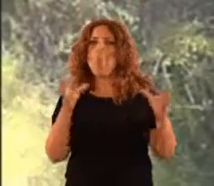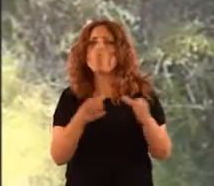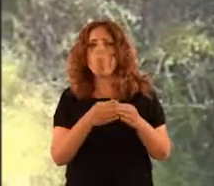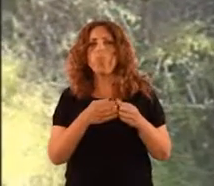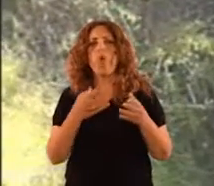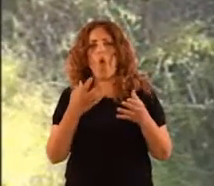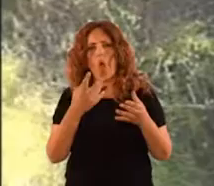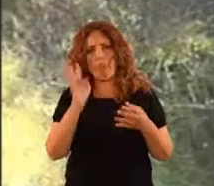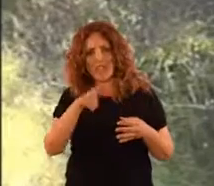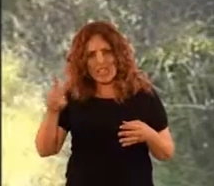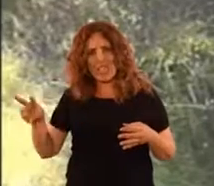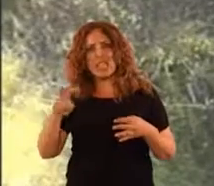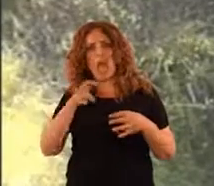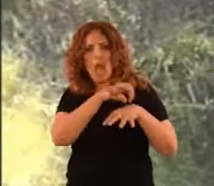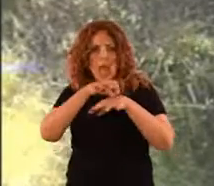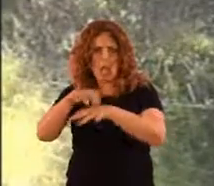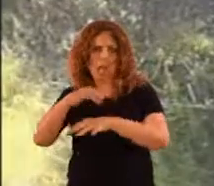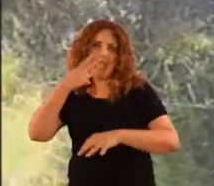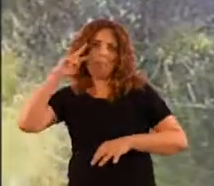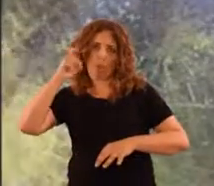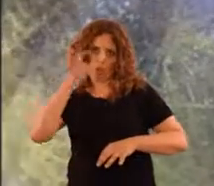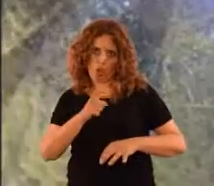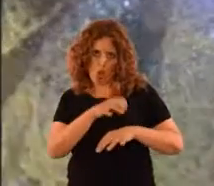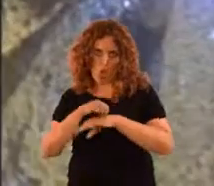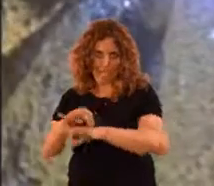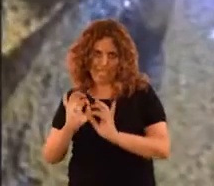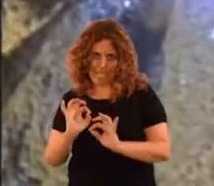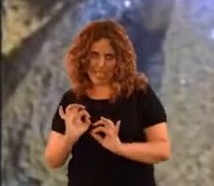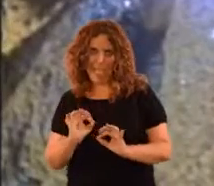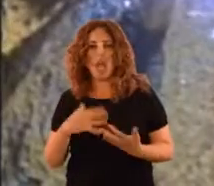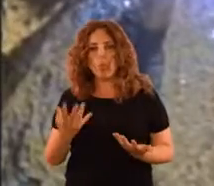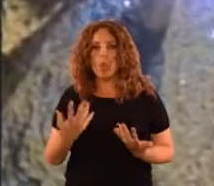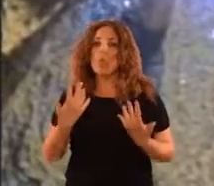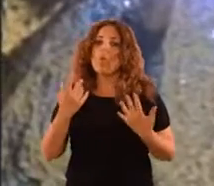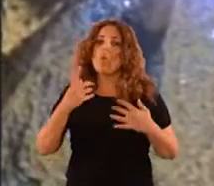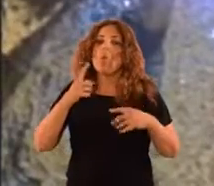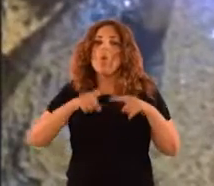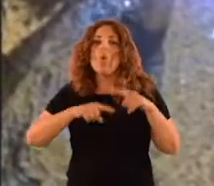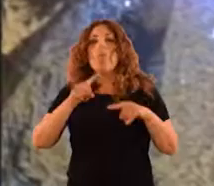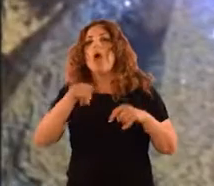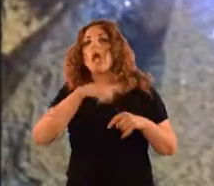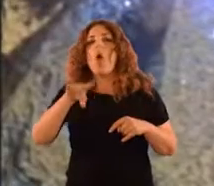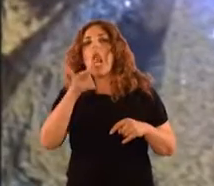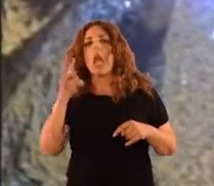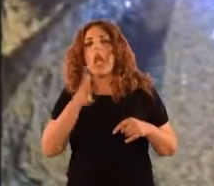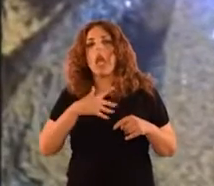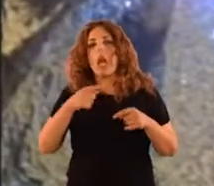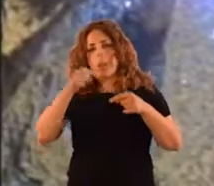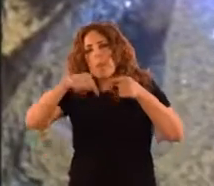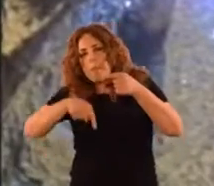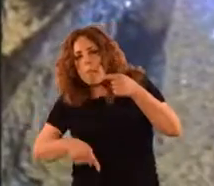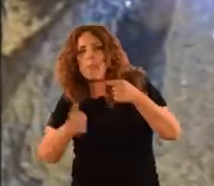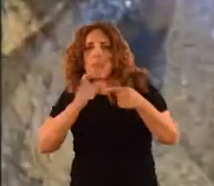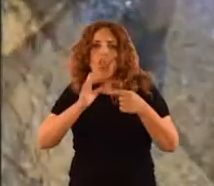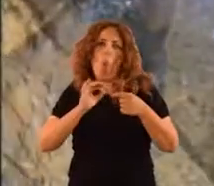A través de visitas organizadas guiadas por expertos espeleólogos y seleccionando a nuestro propio criterio la dificultad y duración